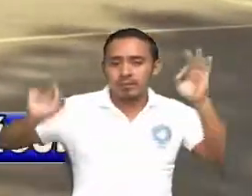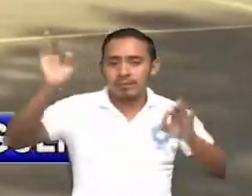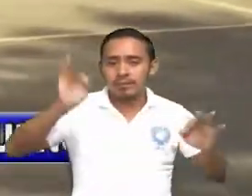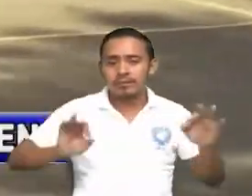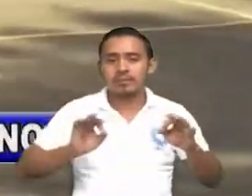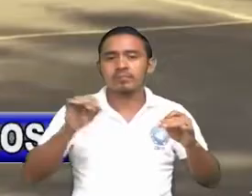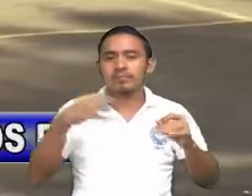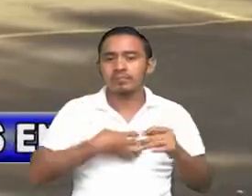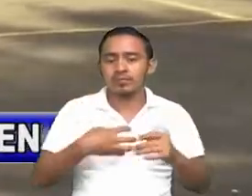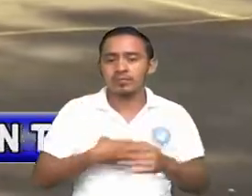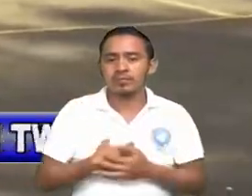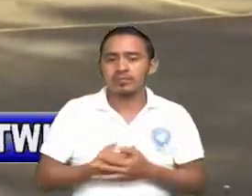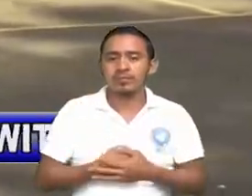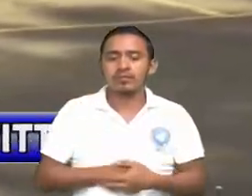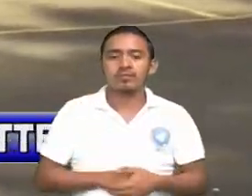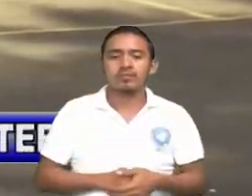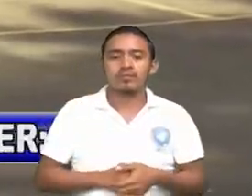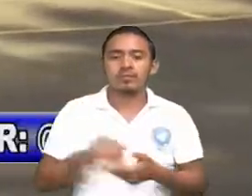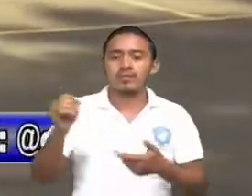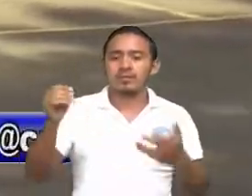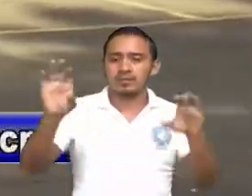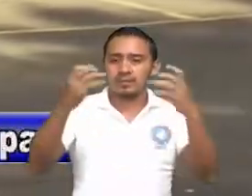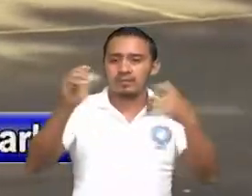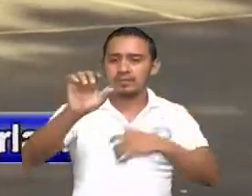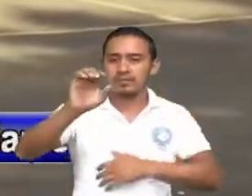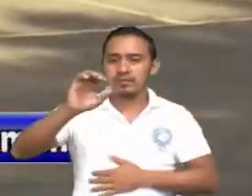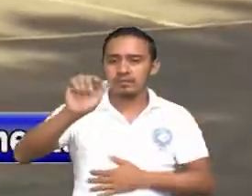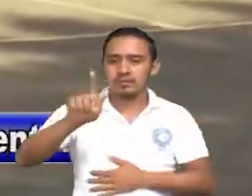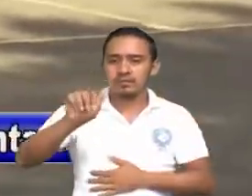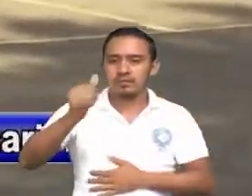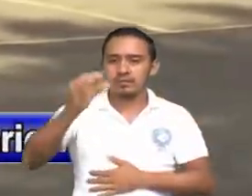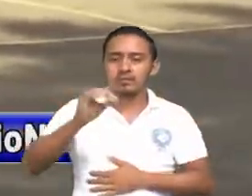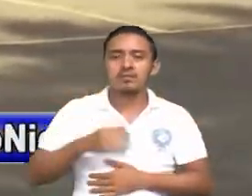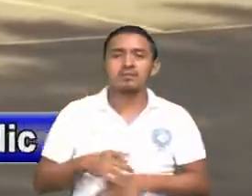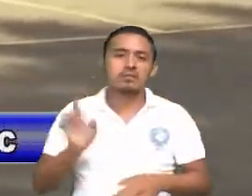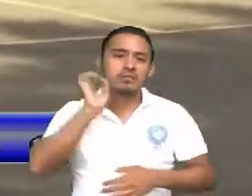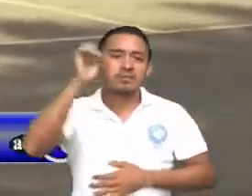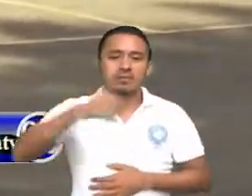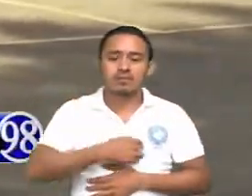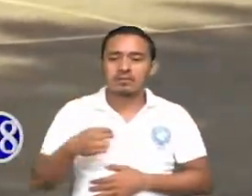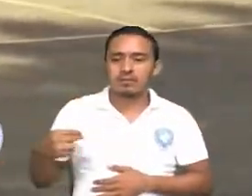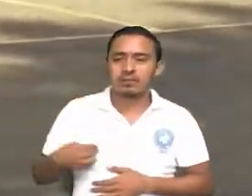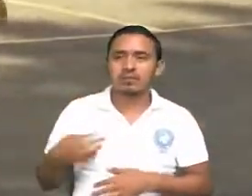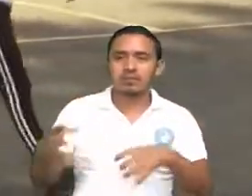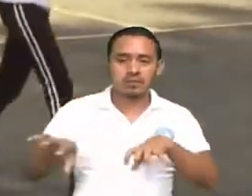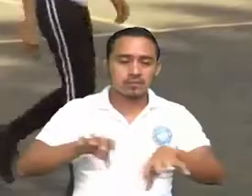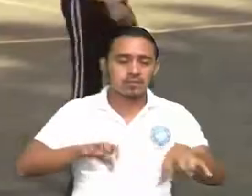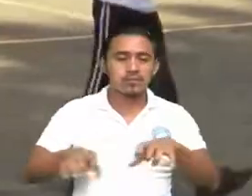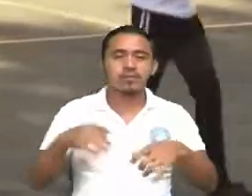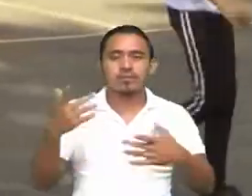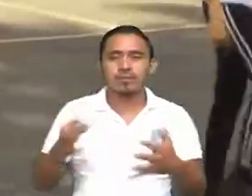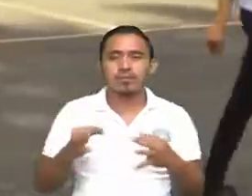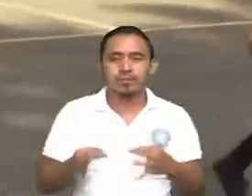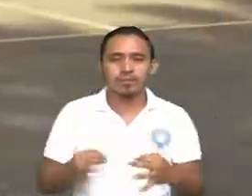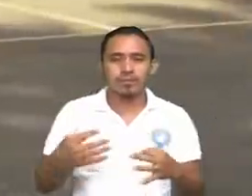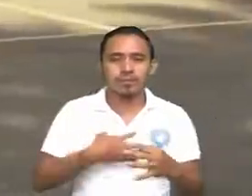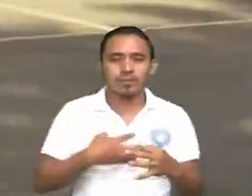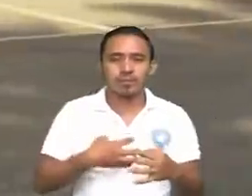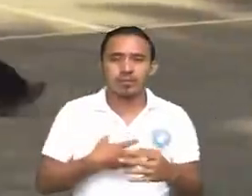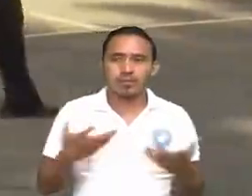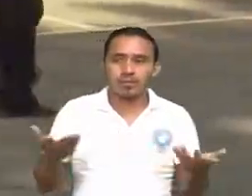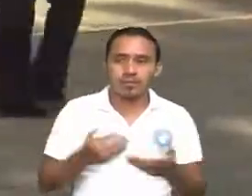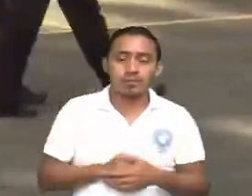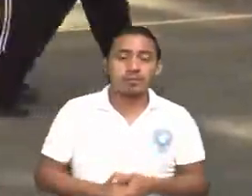a través de las clases de TAC, ellos desarrollen este tipo de actividad. El montaje ha estado a cargo de Nijariel Sánchez, que ha